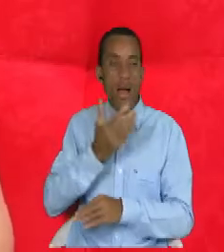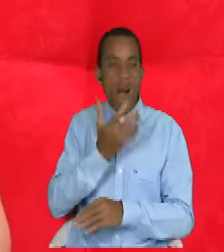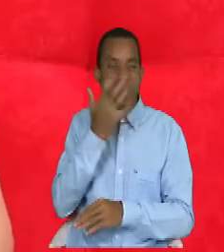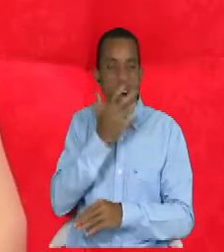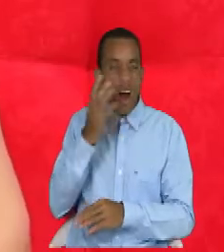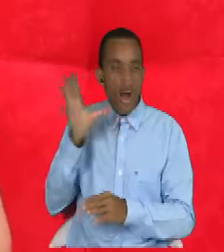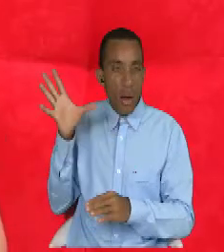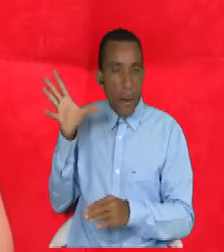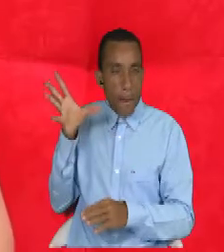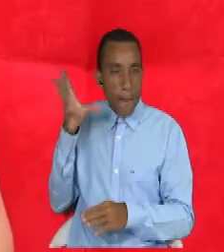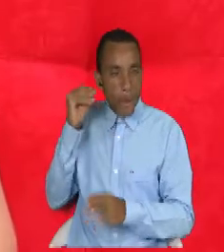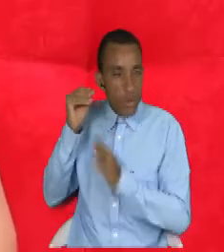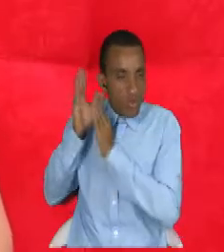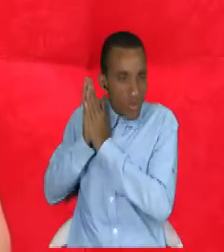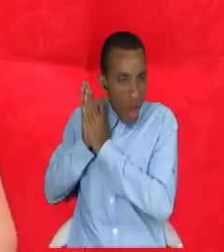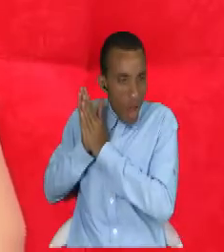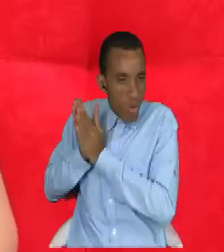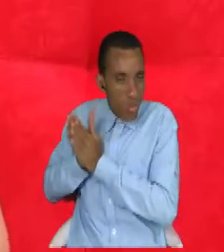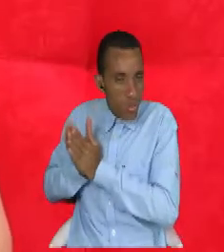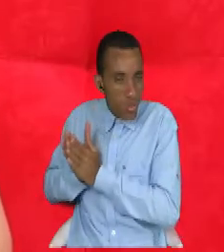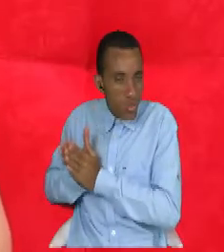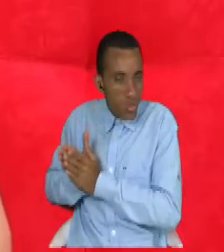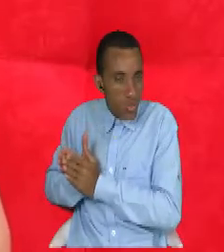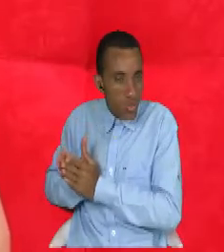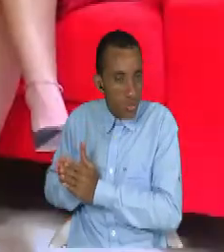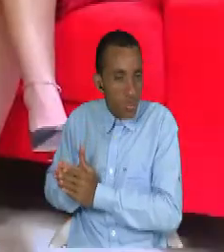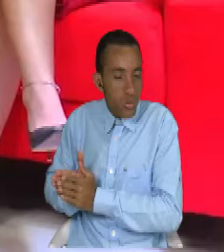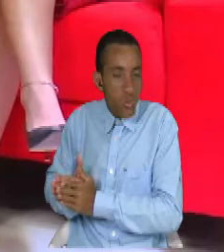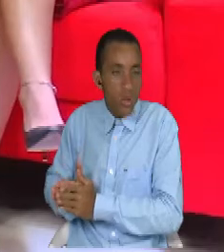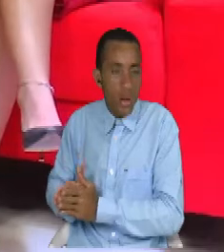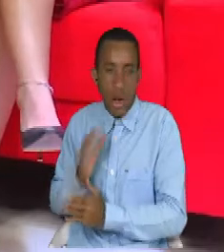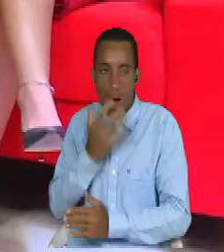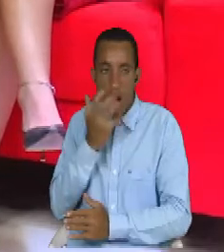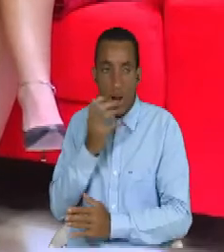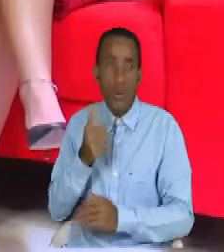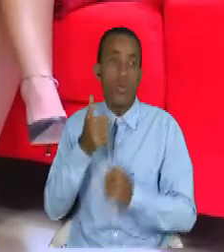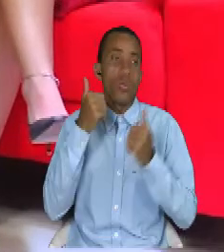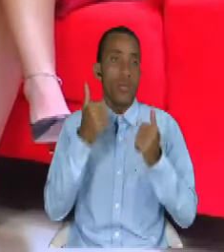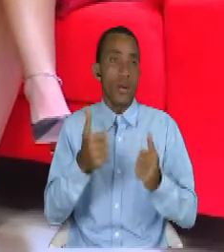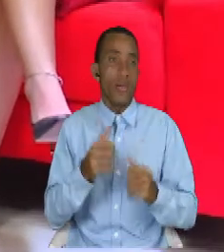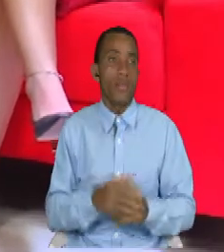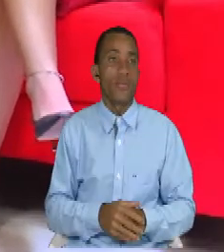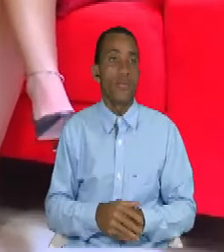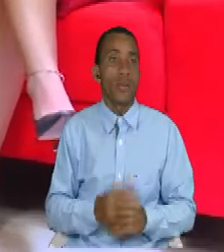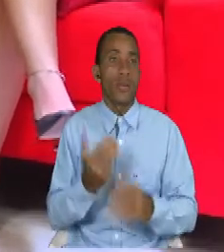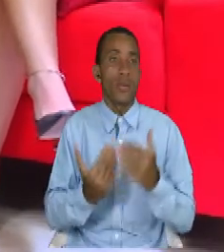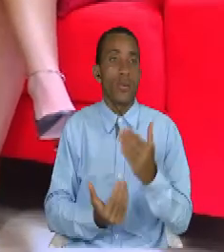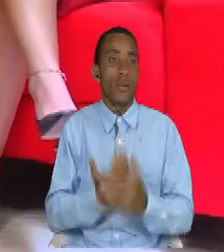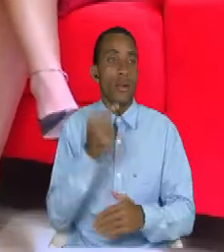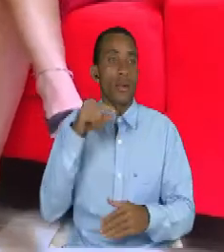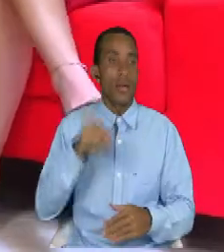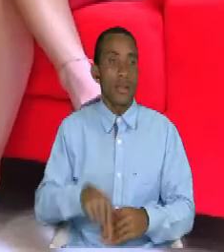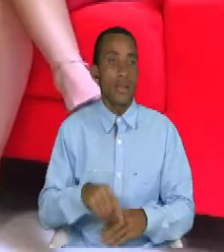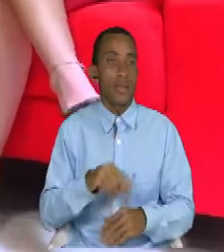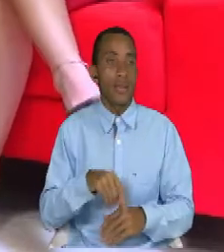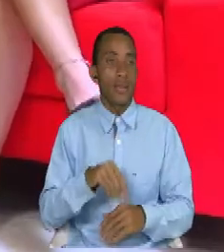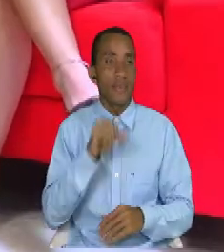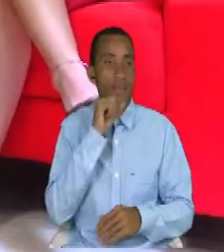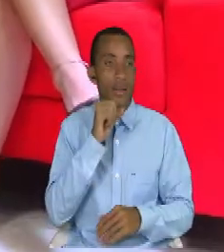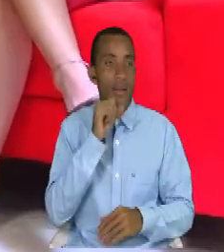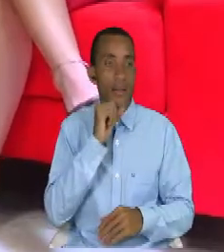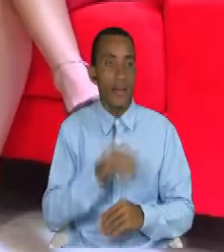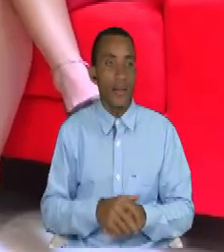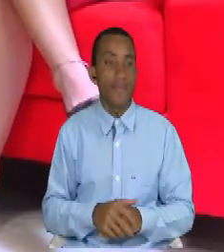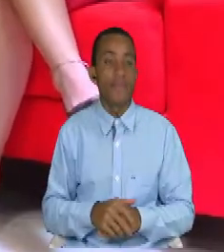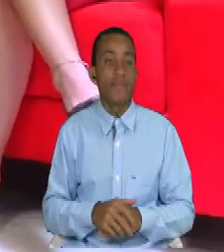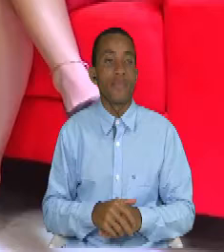el termo protector para proteger más el cabello buenísimo y me parece muy innovador sobre todo en este clima acaba arrancado hermes a esta